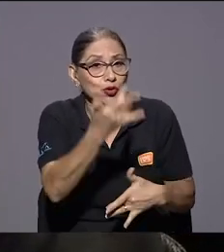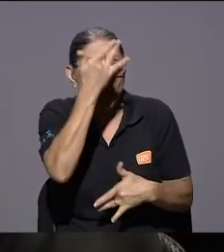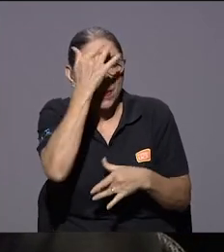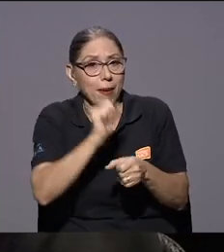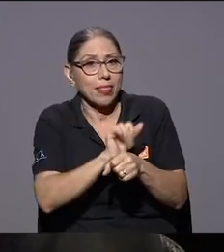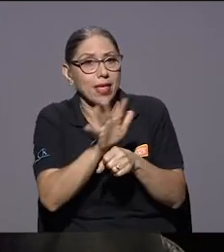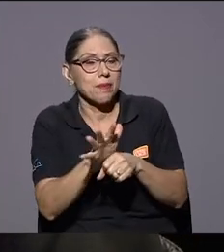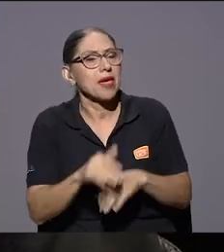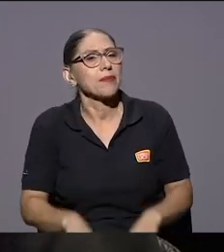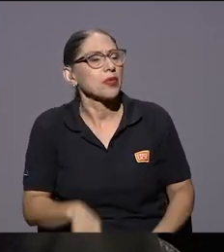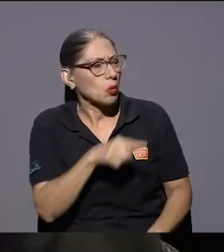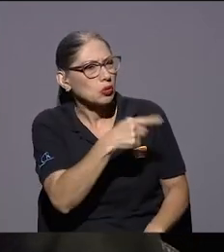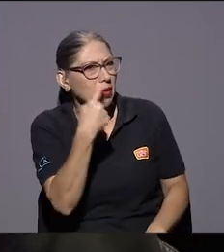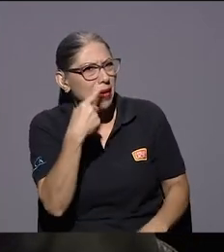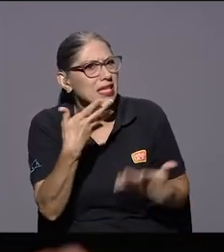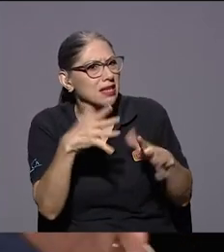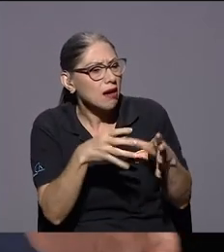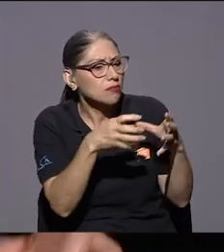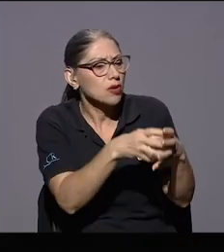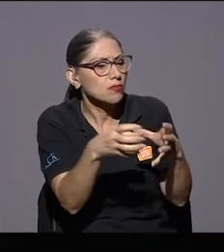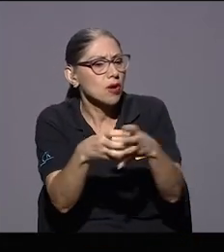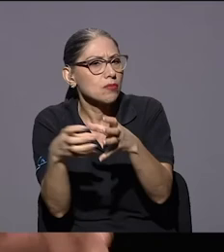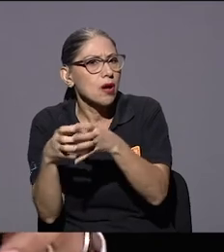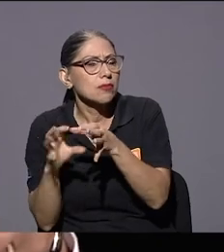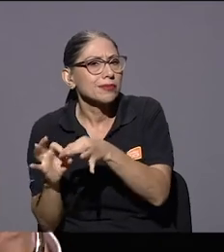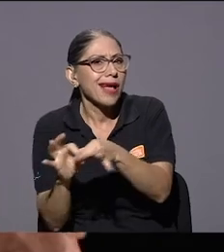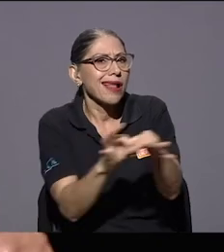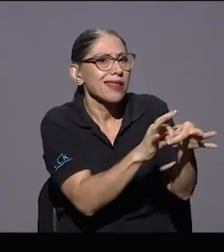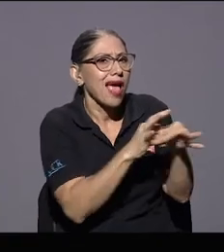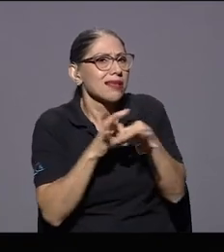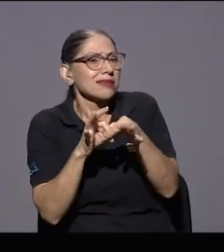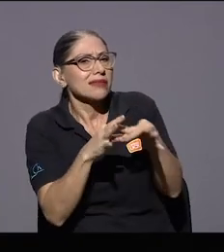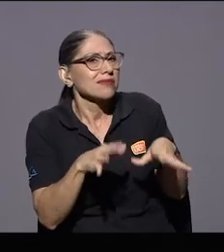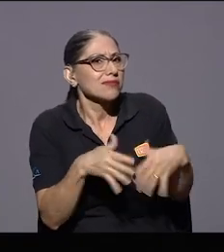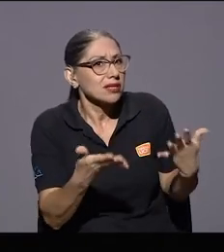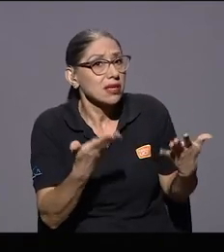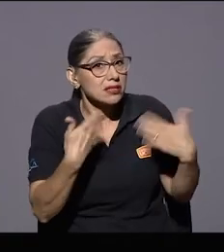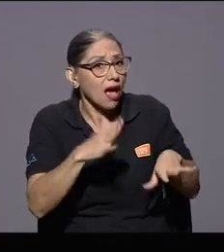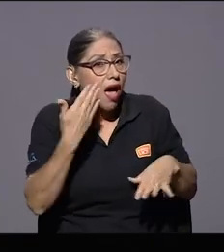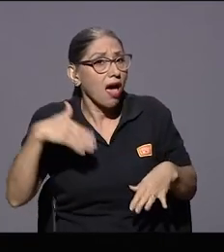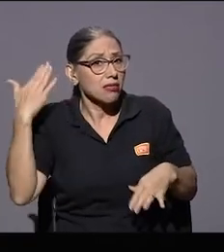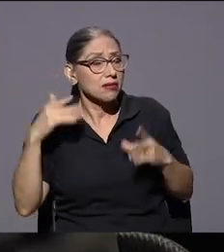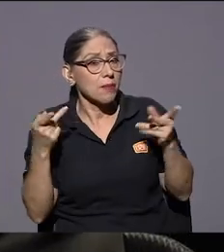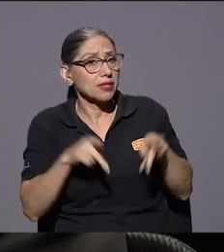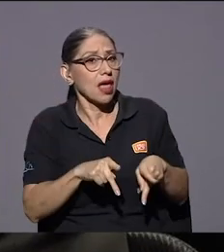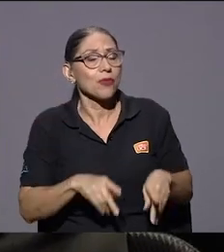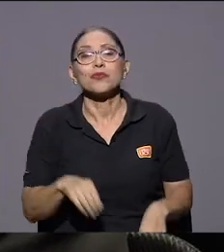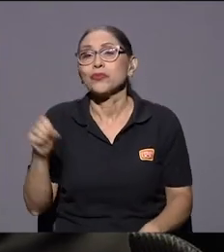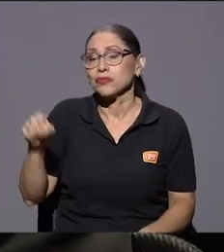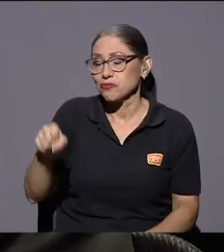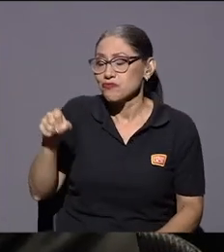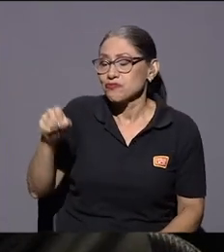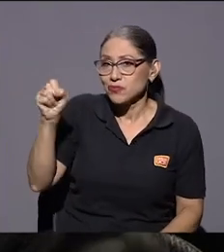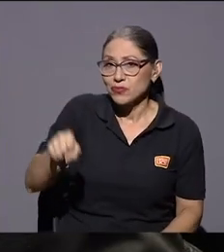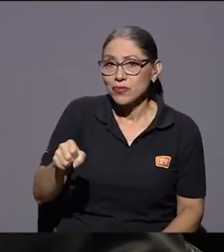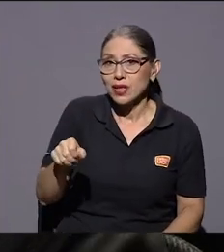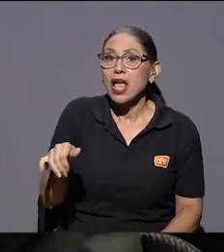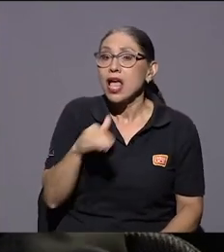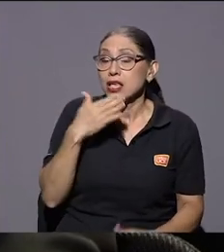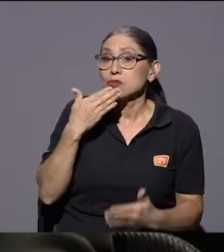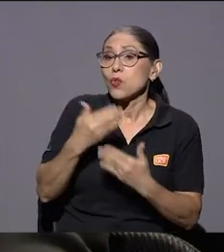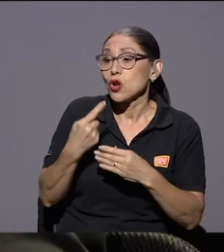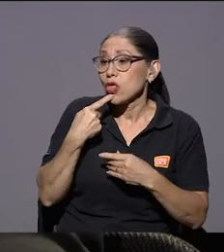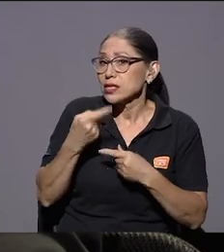¿las alianzas cómo las ve? En el pasado se han dado, usted las ha estudiado y, totalmente. Y hoy por es hoy... Es bueno decir, así en plata blanca como hablamos